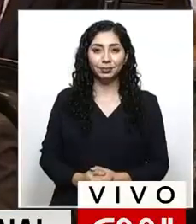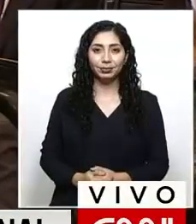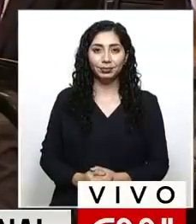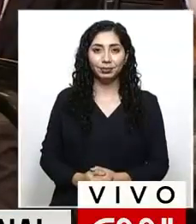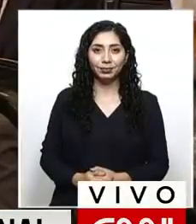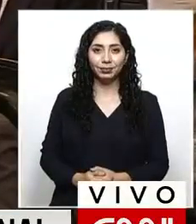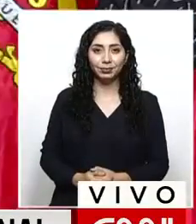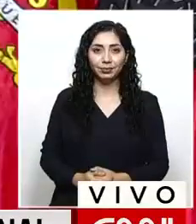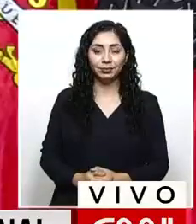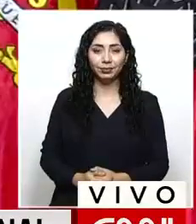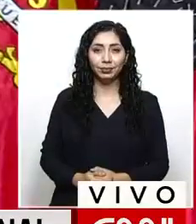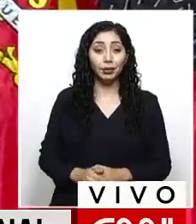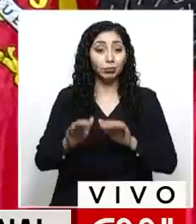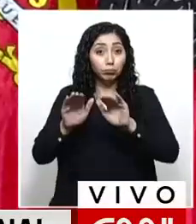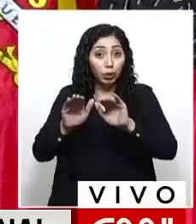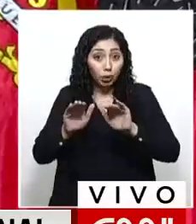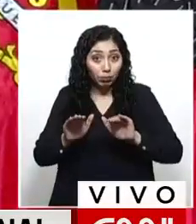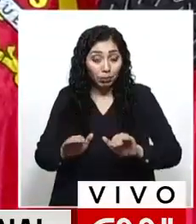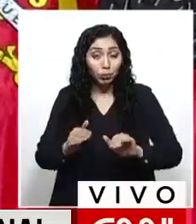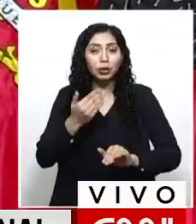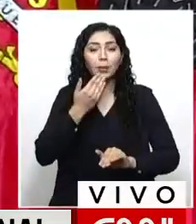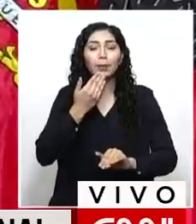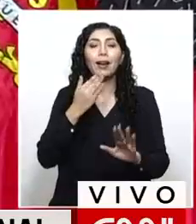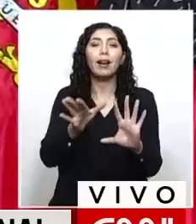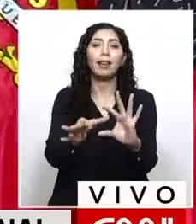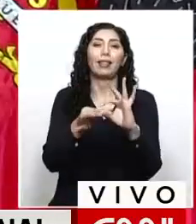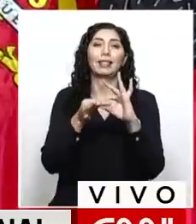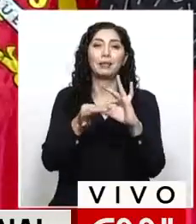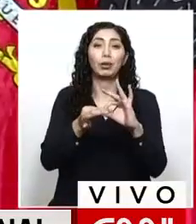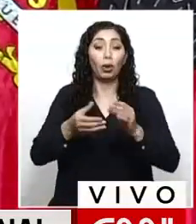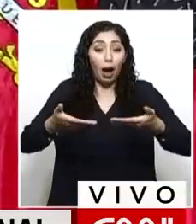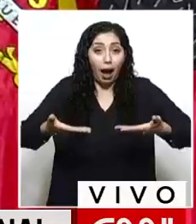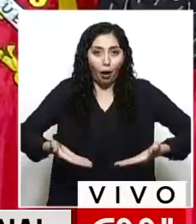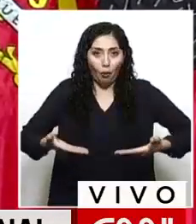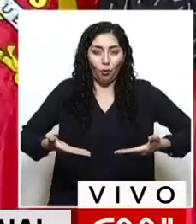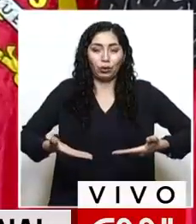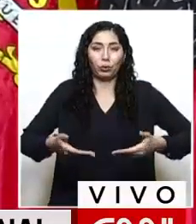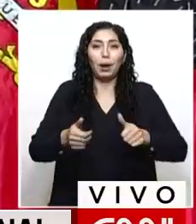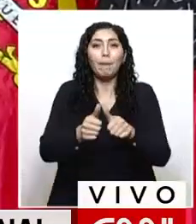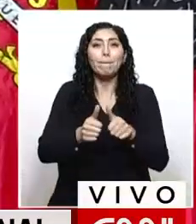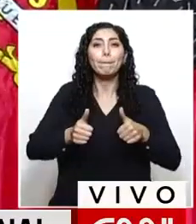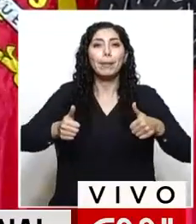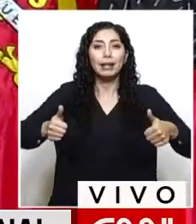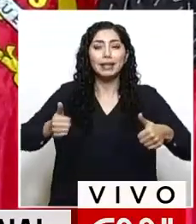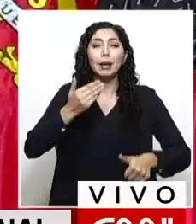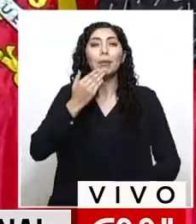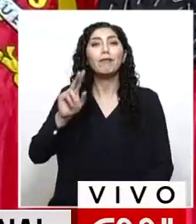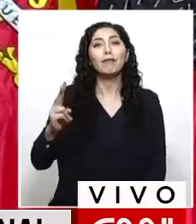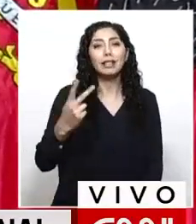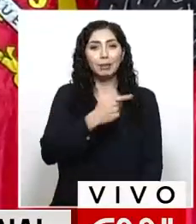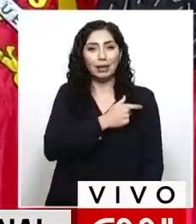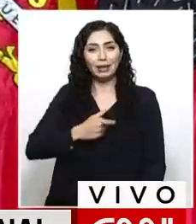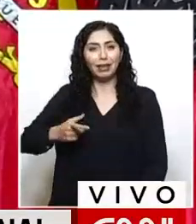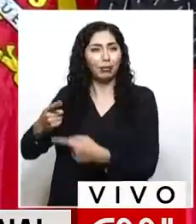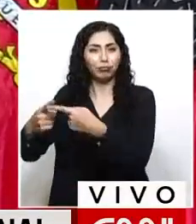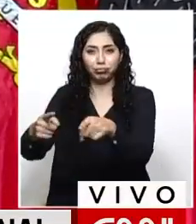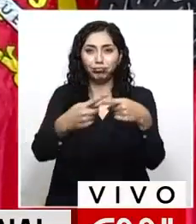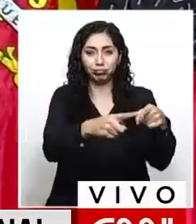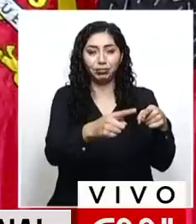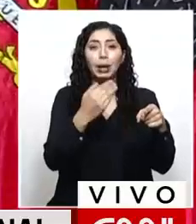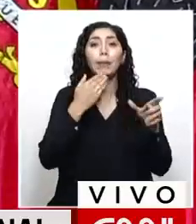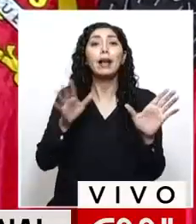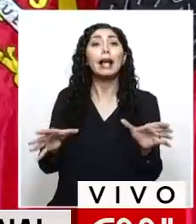De la misma manera, nuestros agradecimientos a la actual mesa y a las vicepresidencias, a los equipos de todas